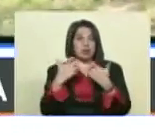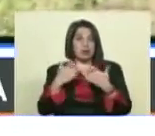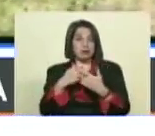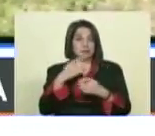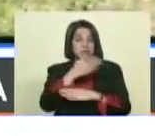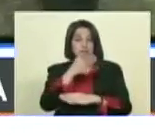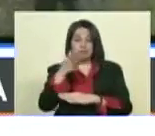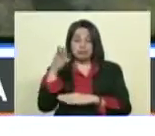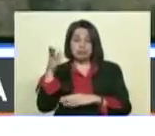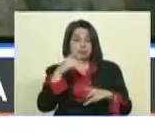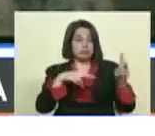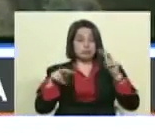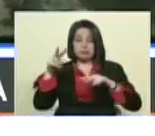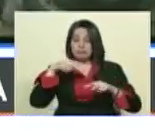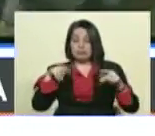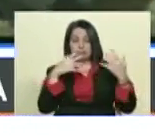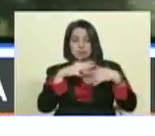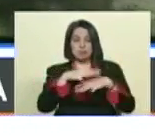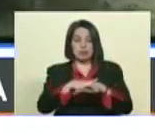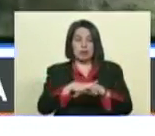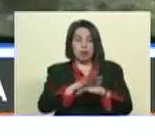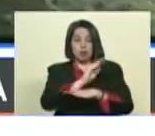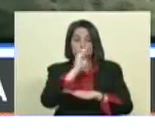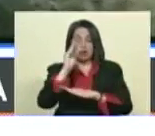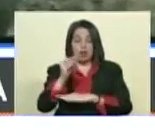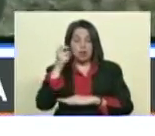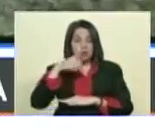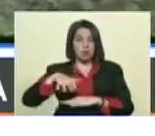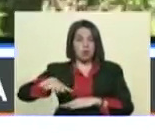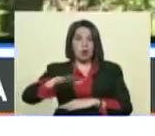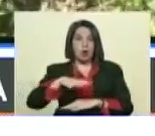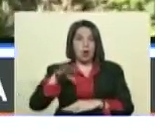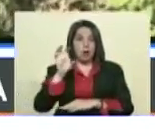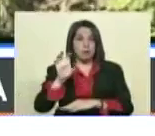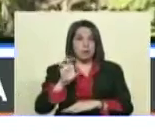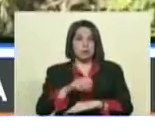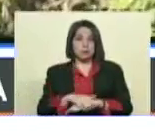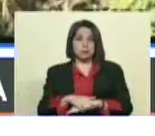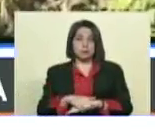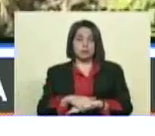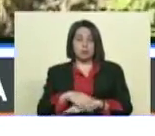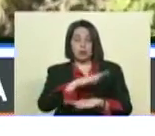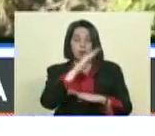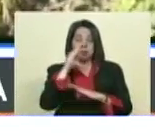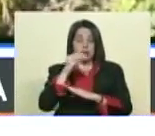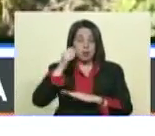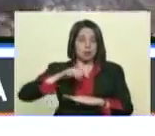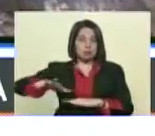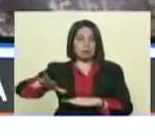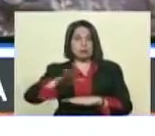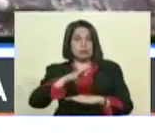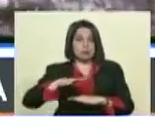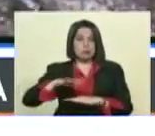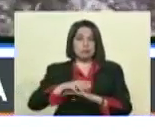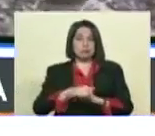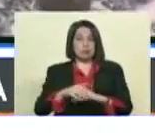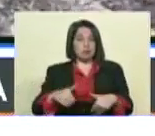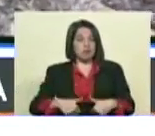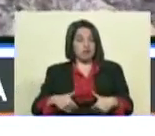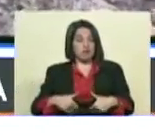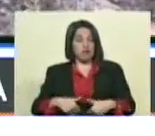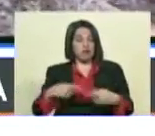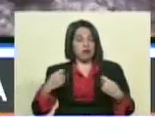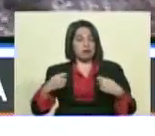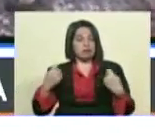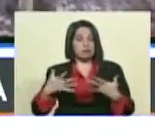recorriendo, integrando nuestro país, protegiendo nuestra tierra, protegiendo nuestro pueblo. Todo, mire, es una lucha tremenda. Ay,